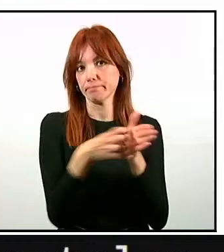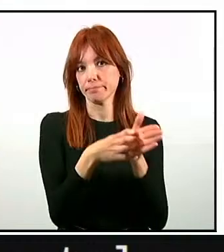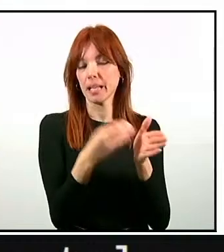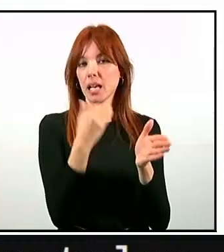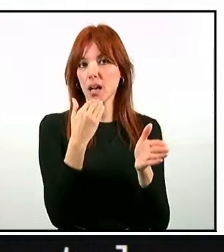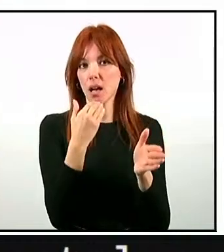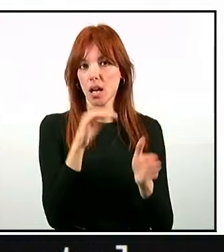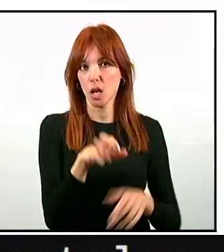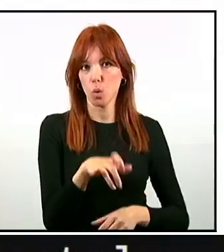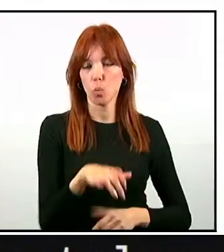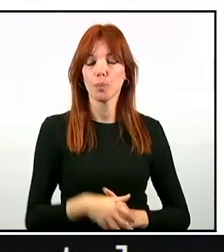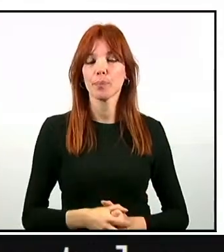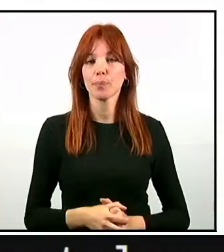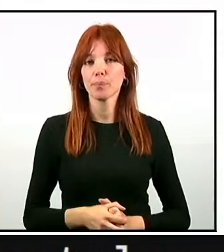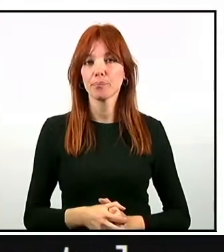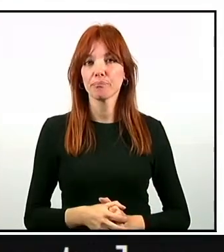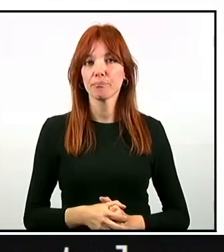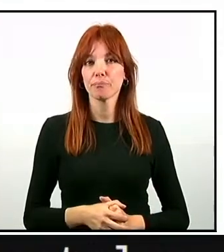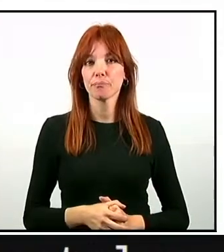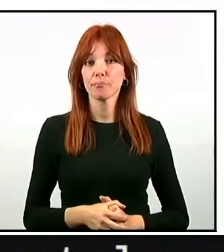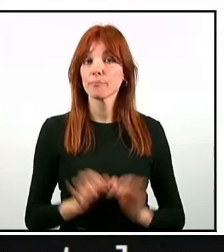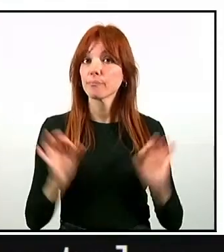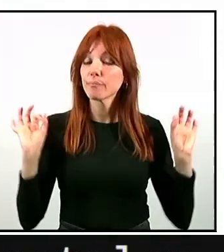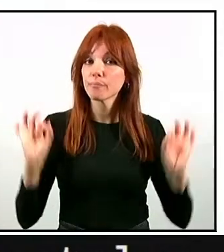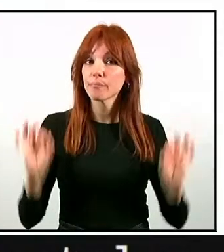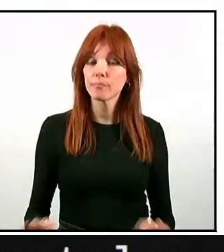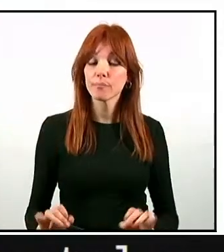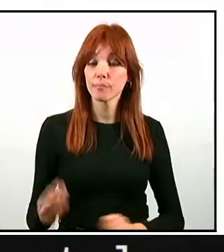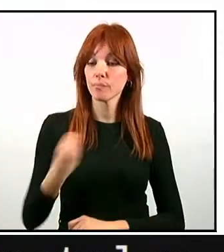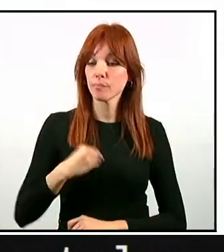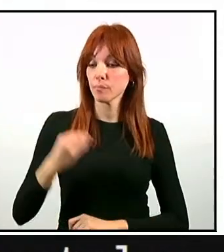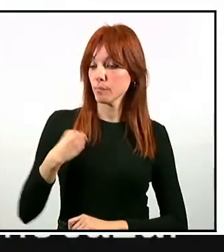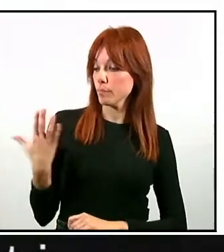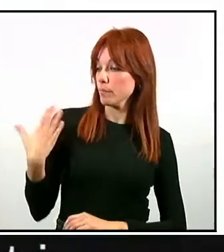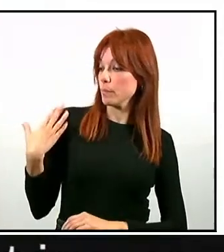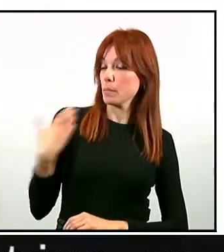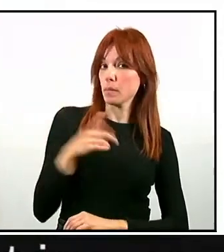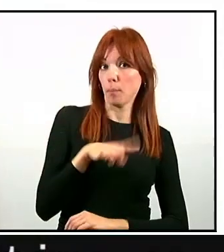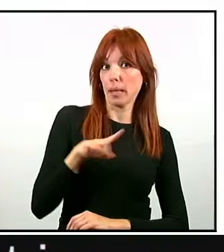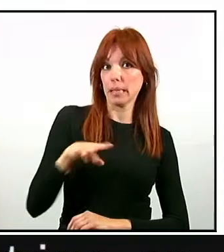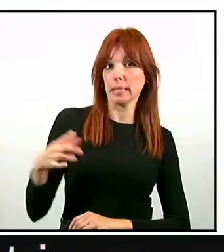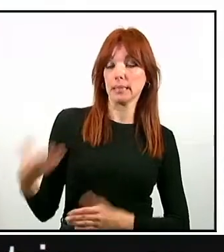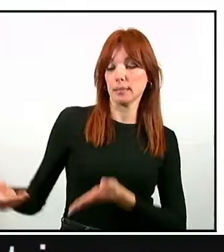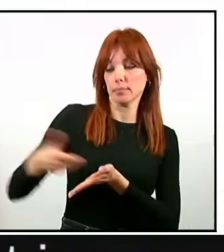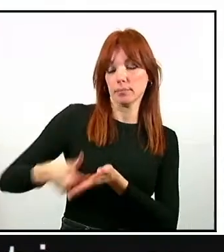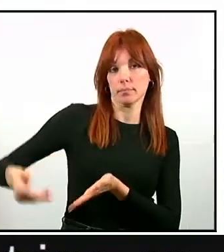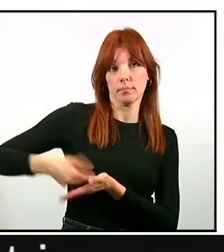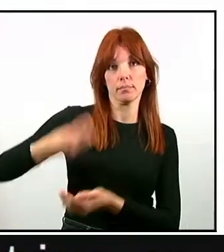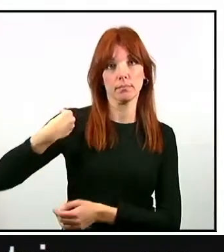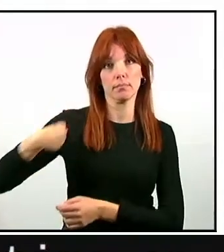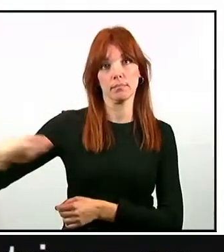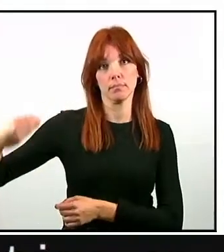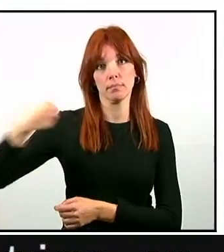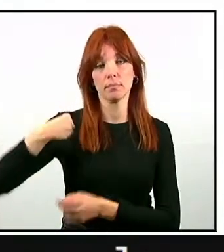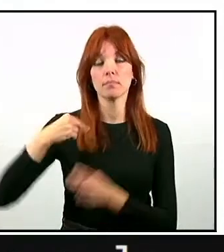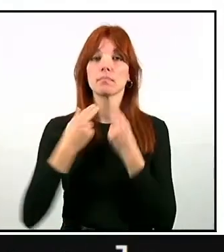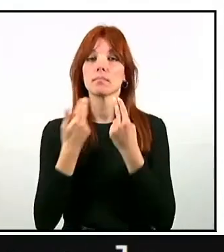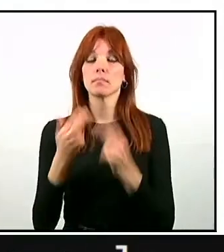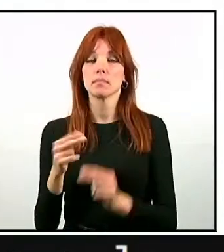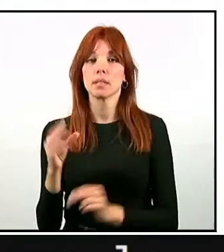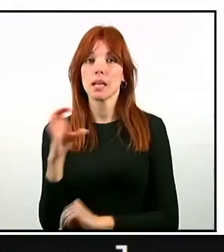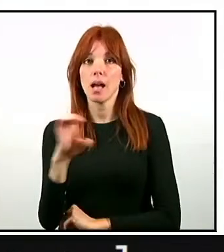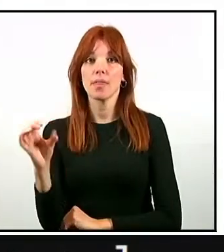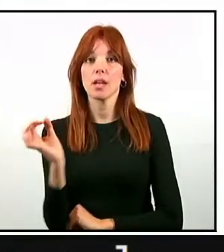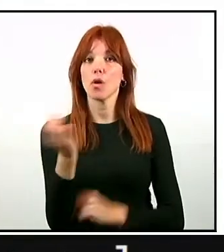esos cajeros. Son las que en los últimos meses han solicitado, tanto a la Diputación de Cáceres como